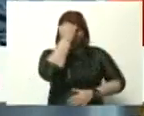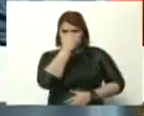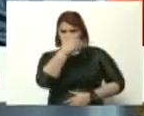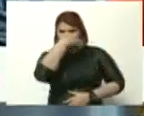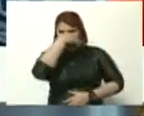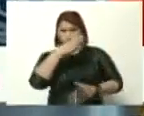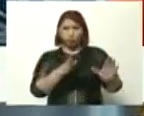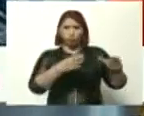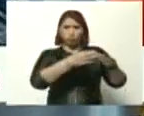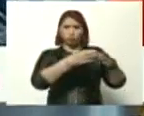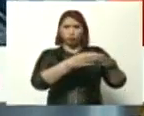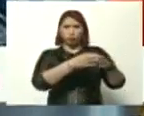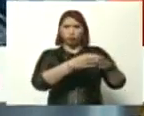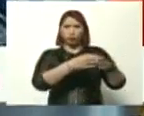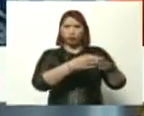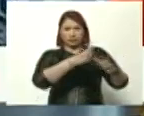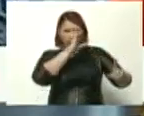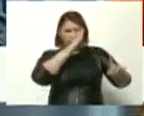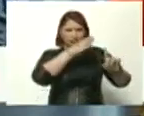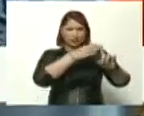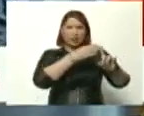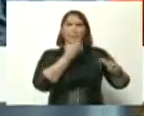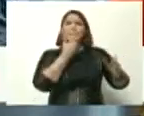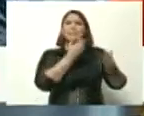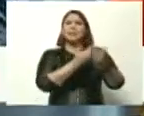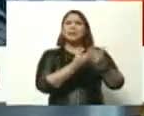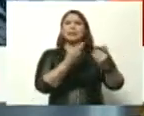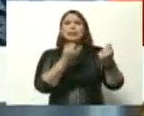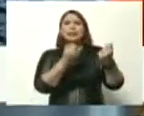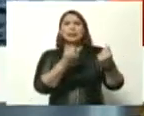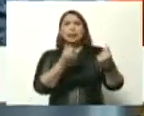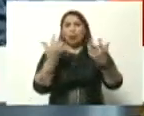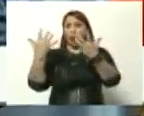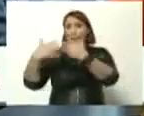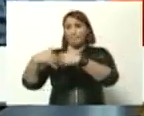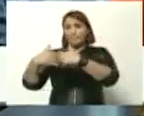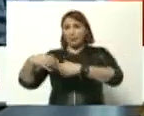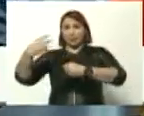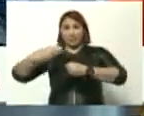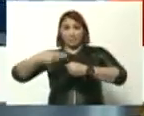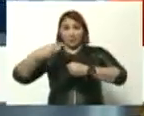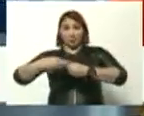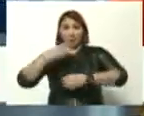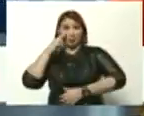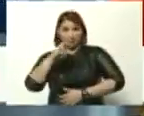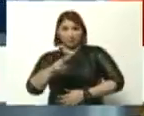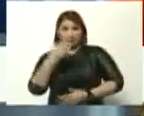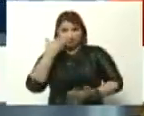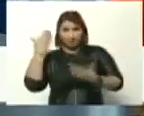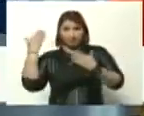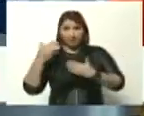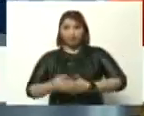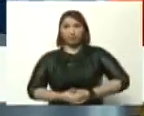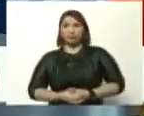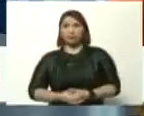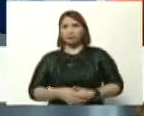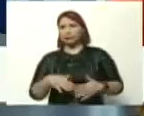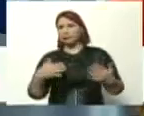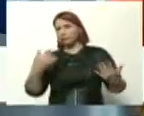organizada se dedica a exigir dinero a las empresas petroleras. Vean ustedes el colmo de